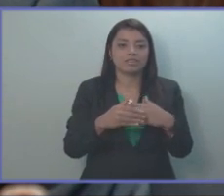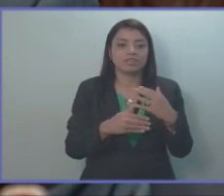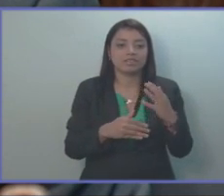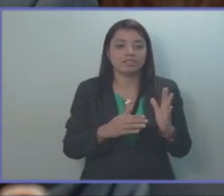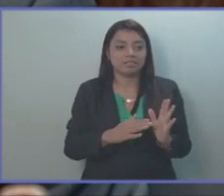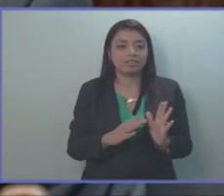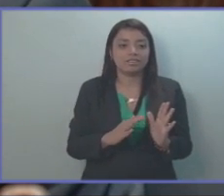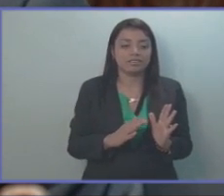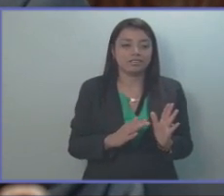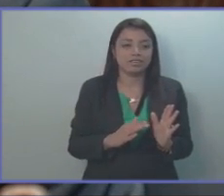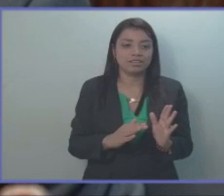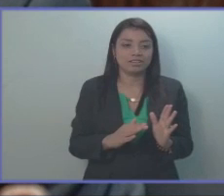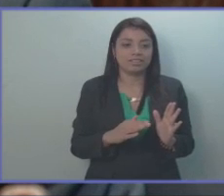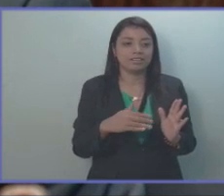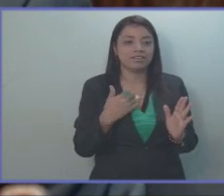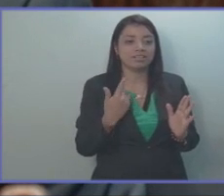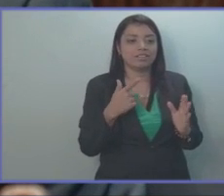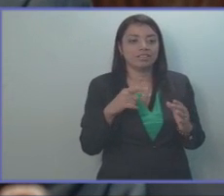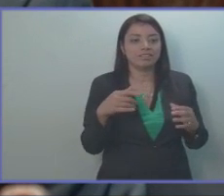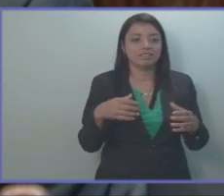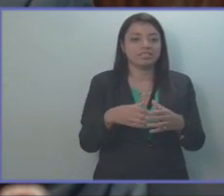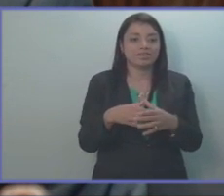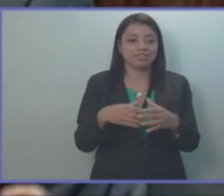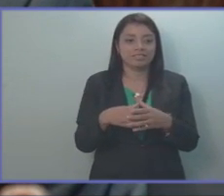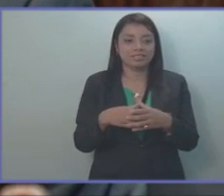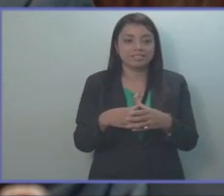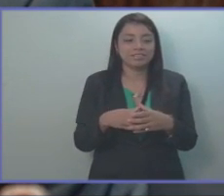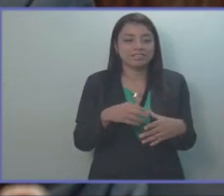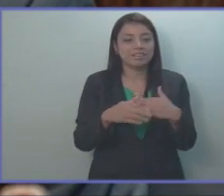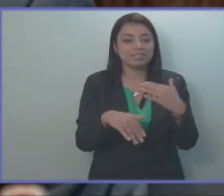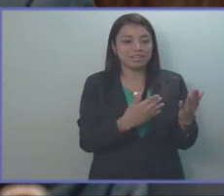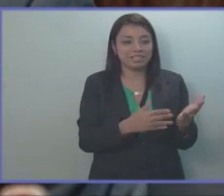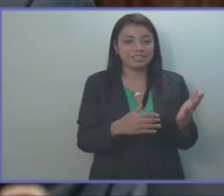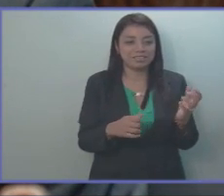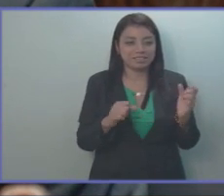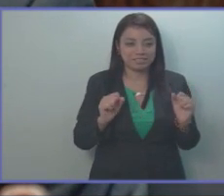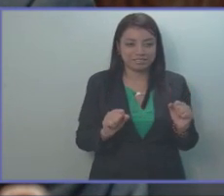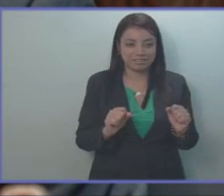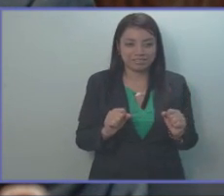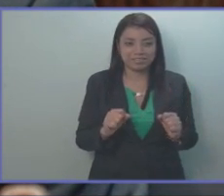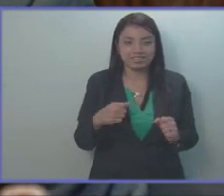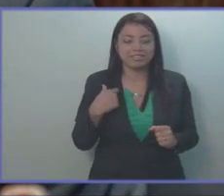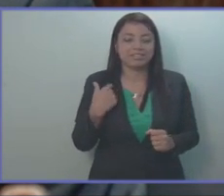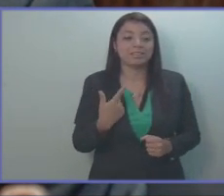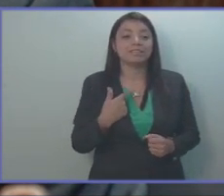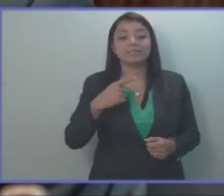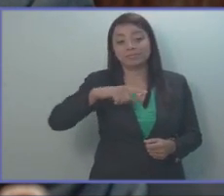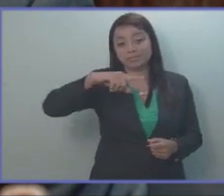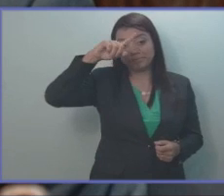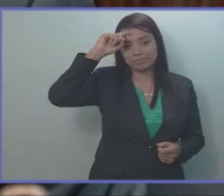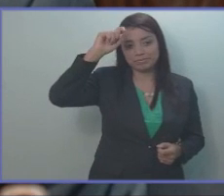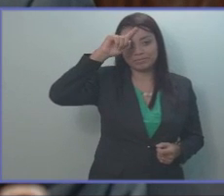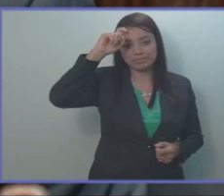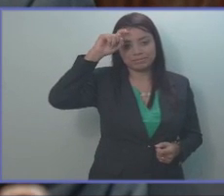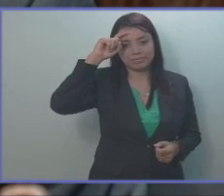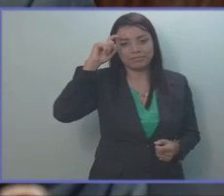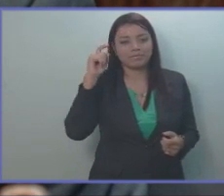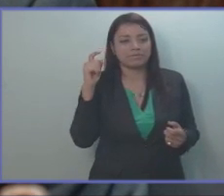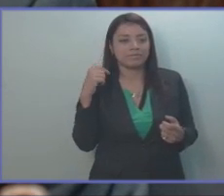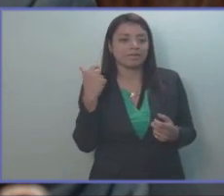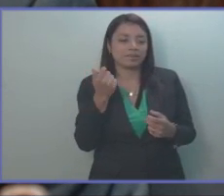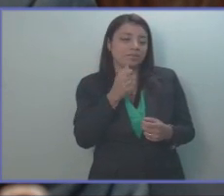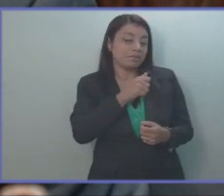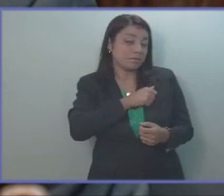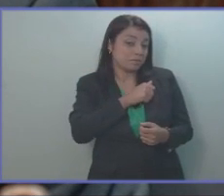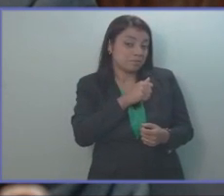representados en esta comisión, quienes revisaron, depuraron y concluyeron con el trabajo encomendado y